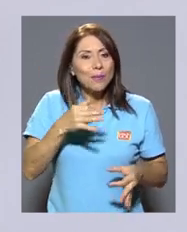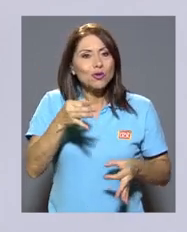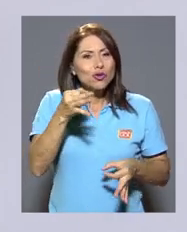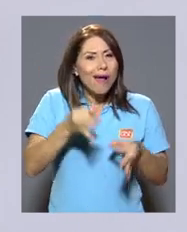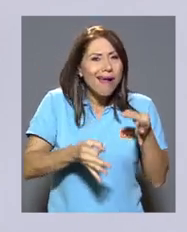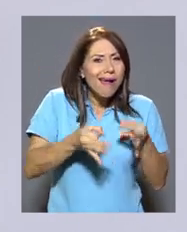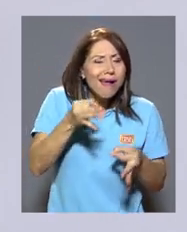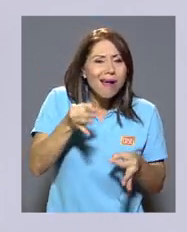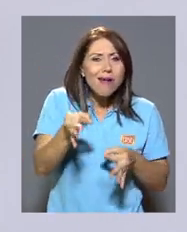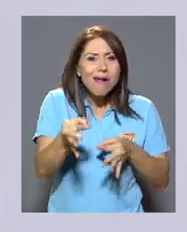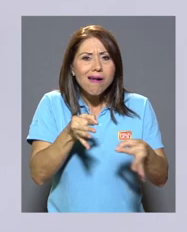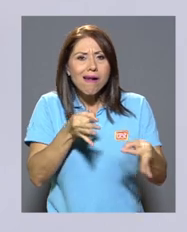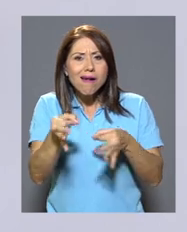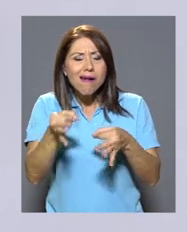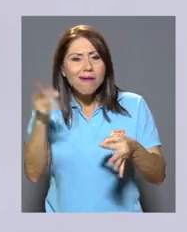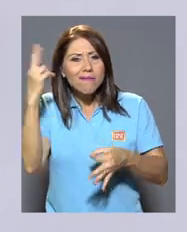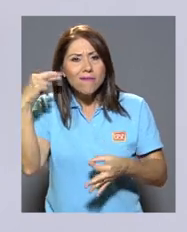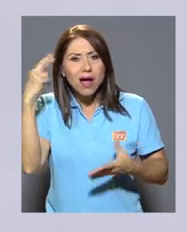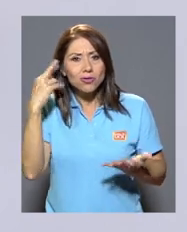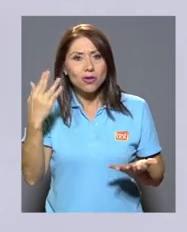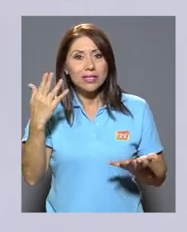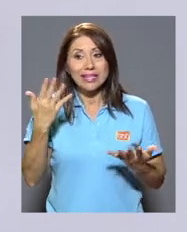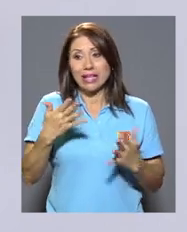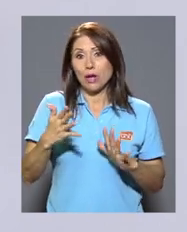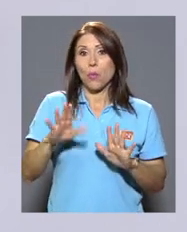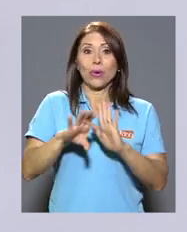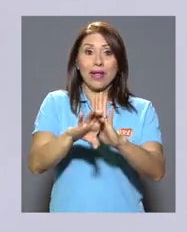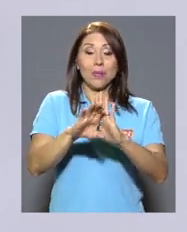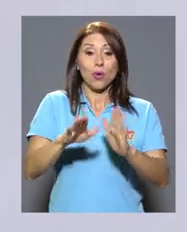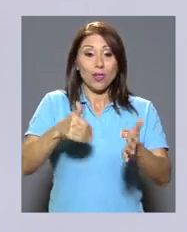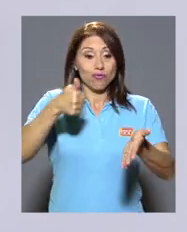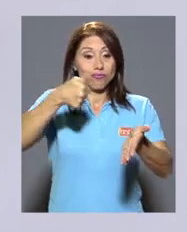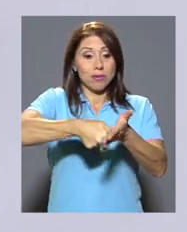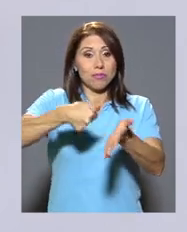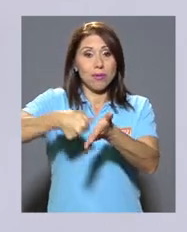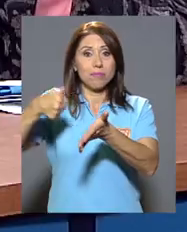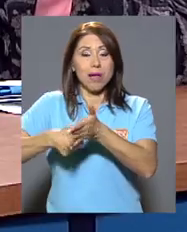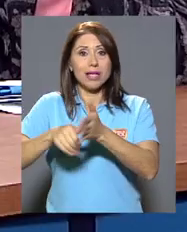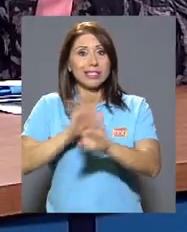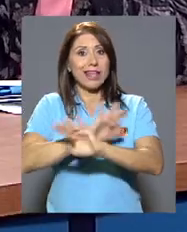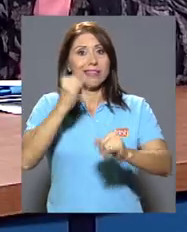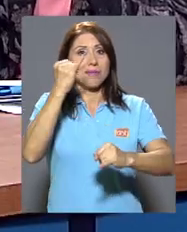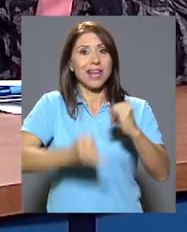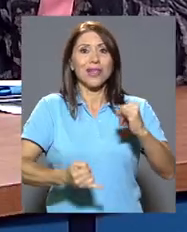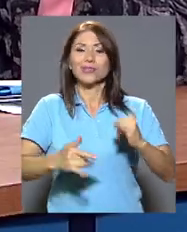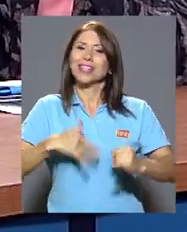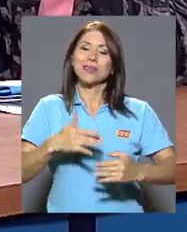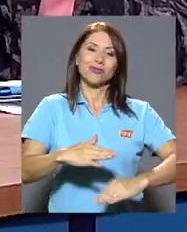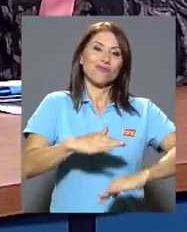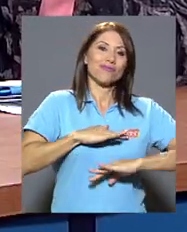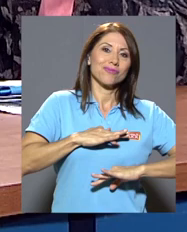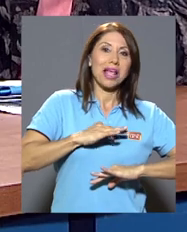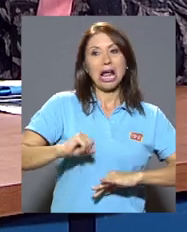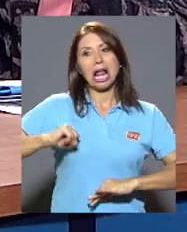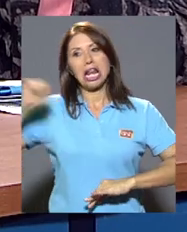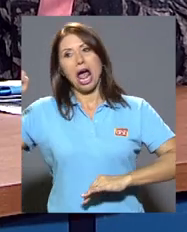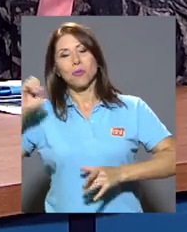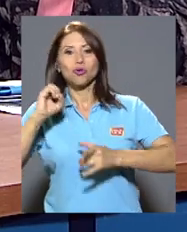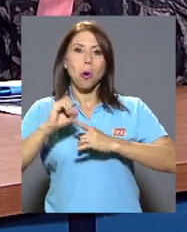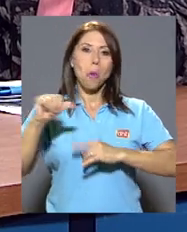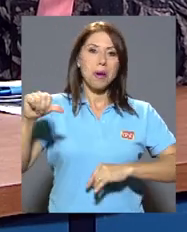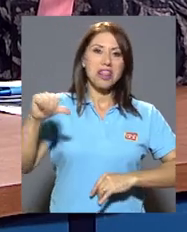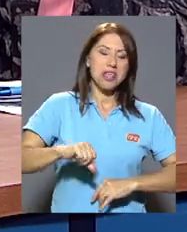y por eso es que terminadas unas elecciones normalmente nos damos por satisfechos y bueno ganamos o perdimos lo que sea